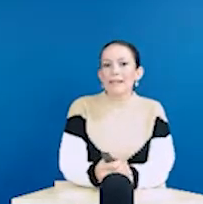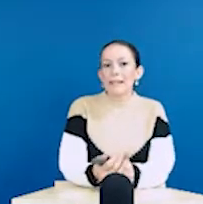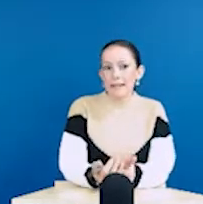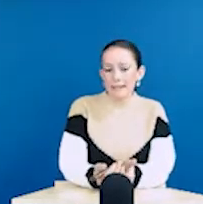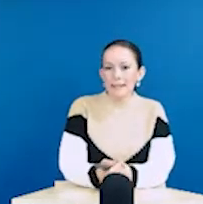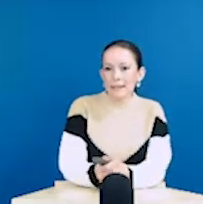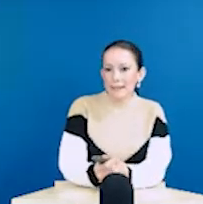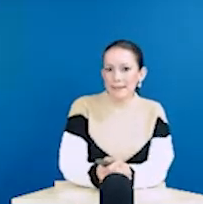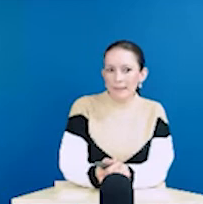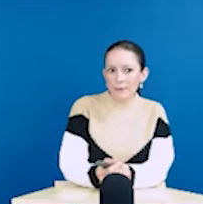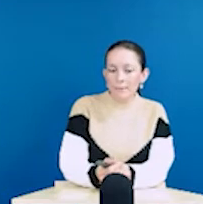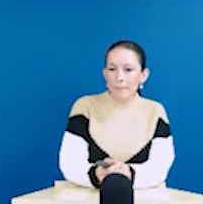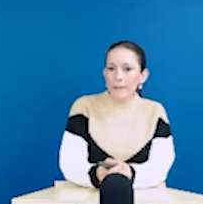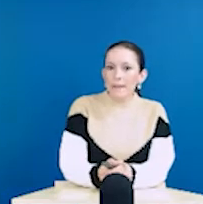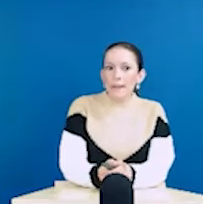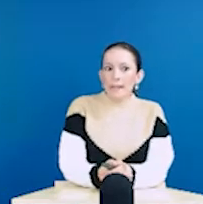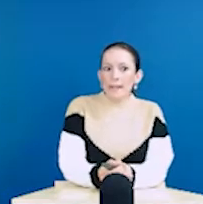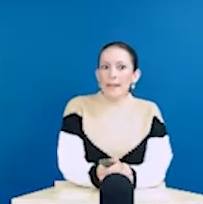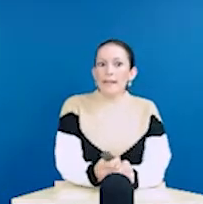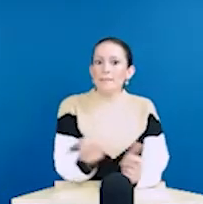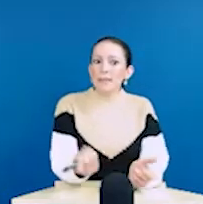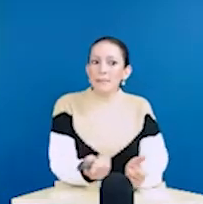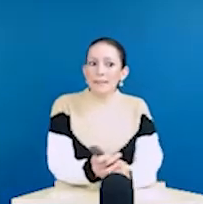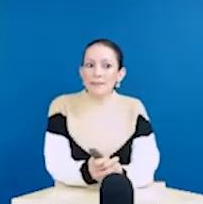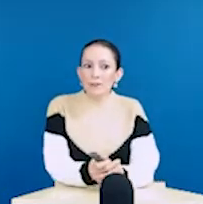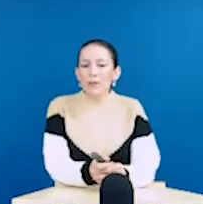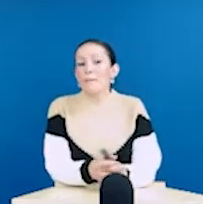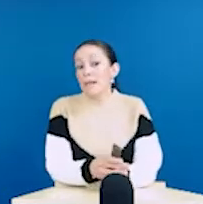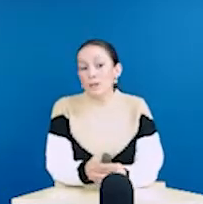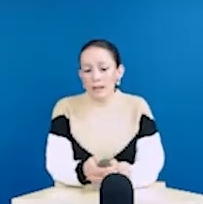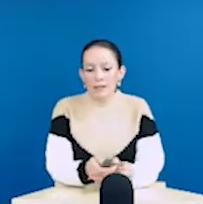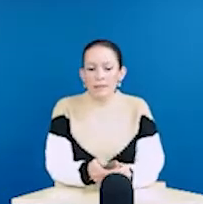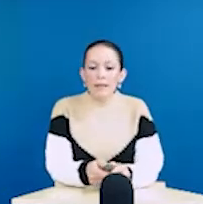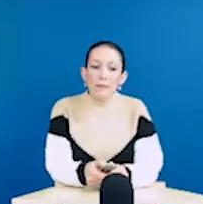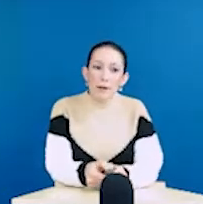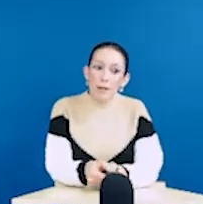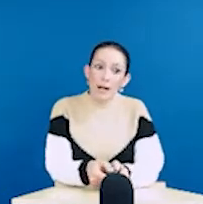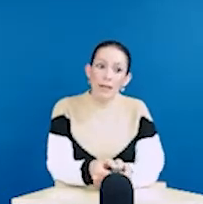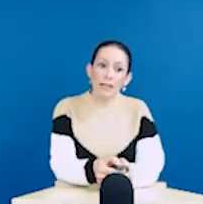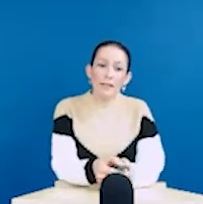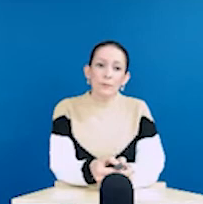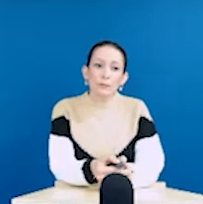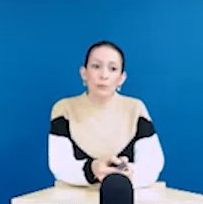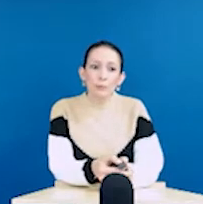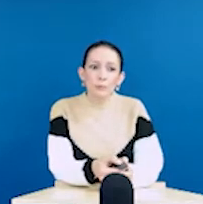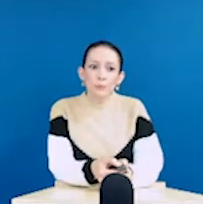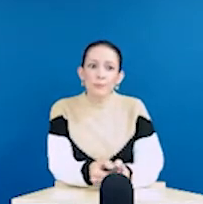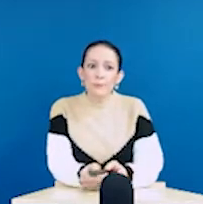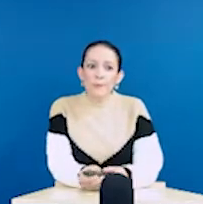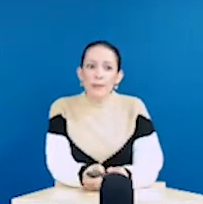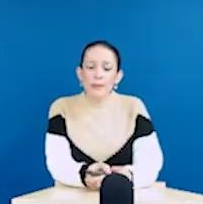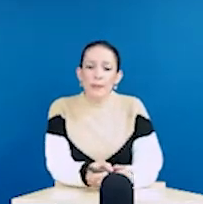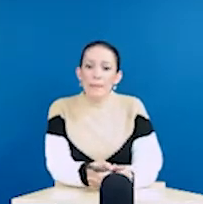de una manera clara. ¿Qué quiere decir eso? Las vías de administración son la vía oral. La vía oral es